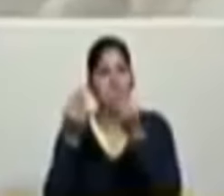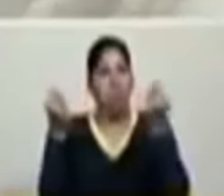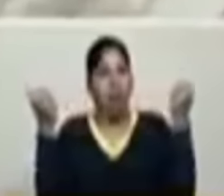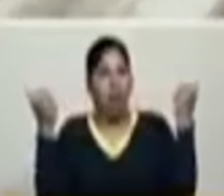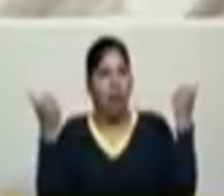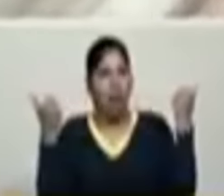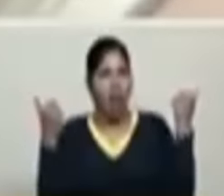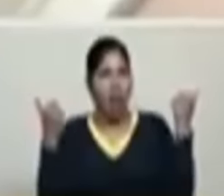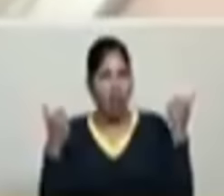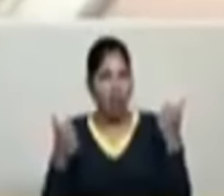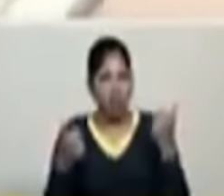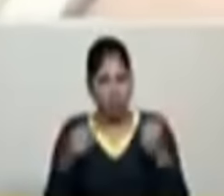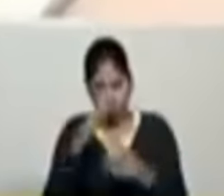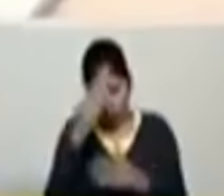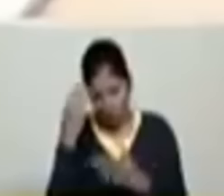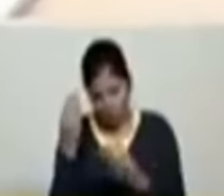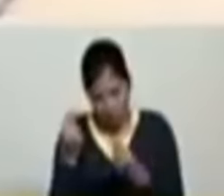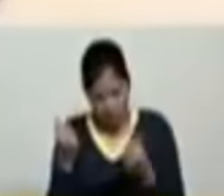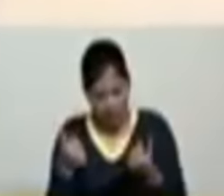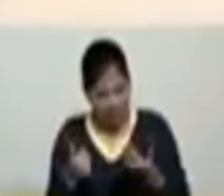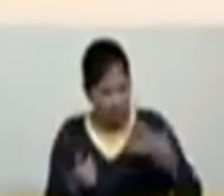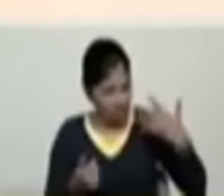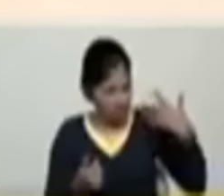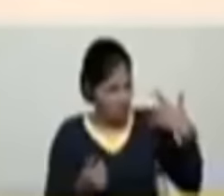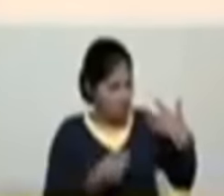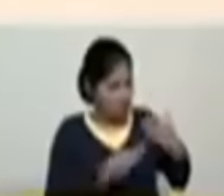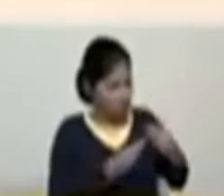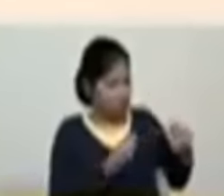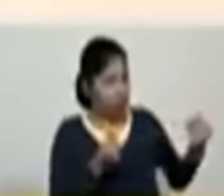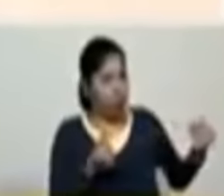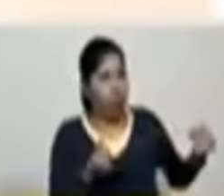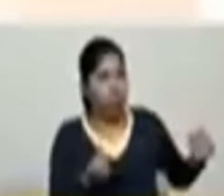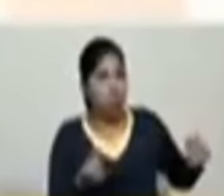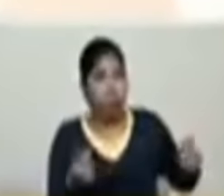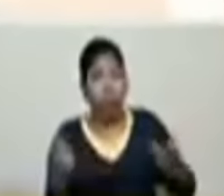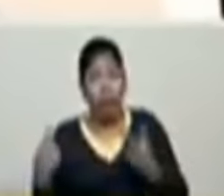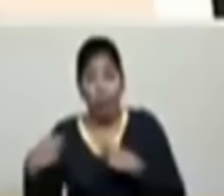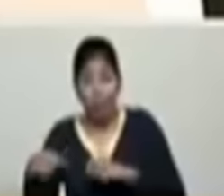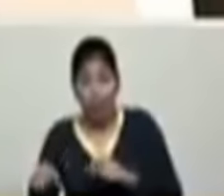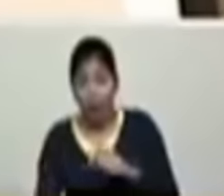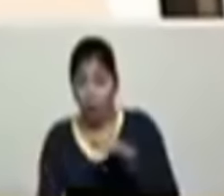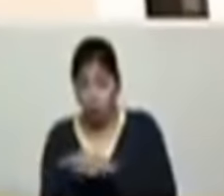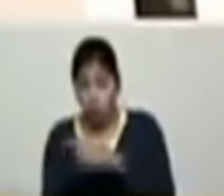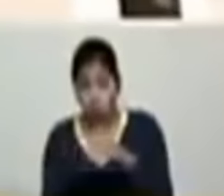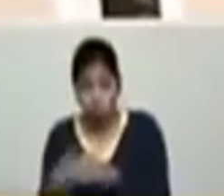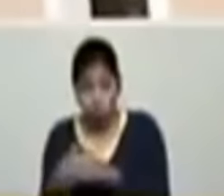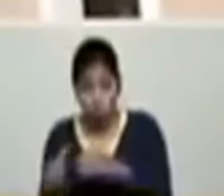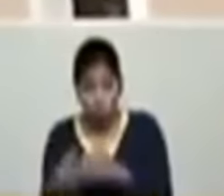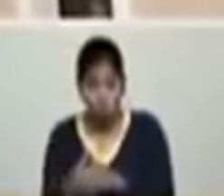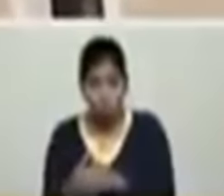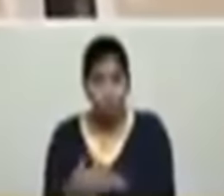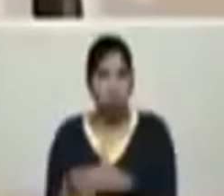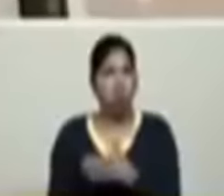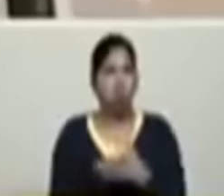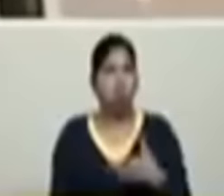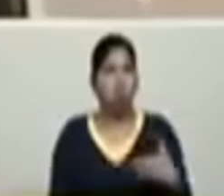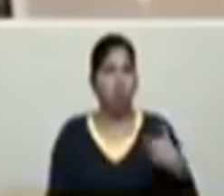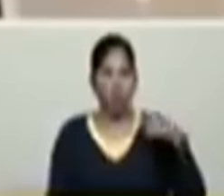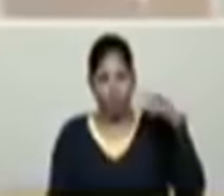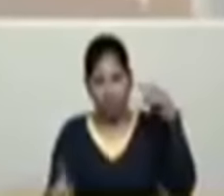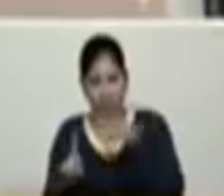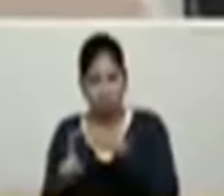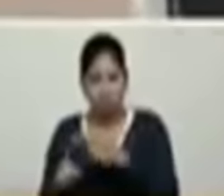representado una esperanza para que la oposición democrática mejorara las condiciones para unas elecciones libres y justas. Las acciones, señores, que surgieron posterior